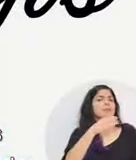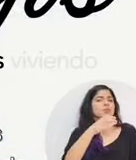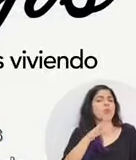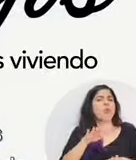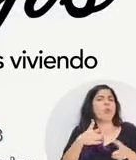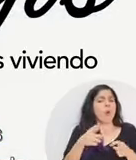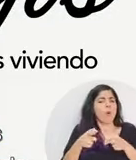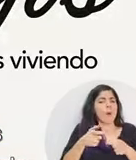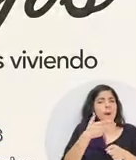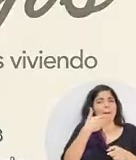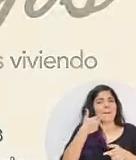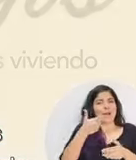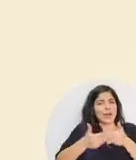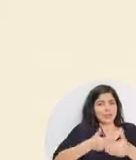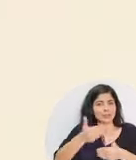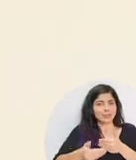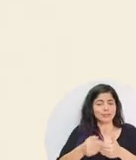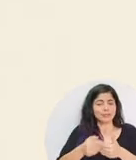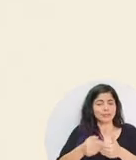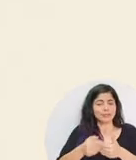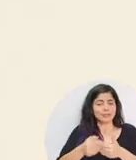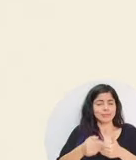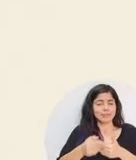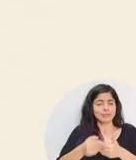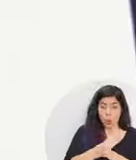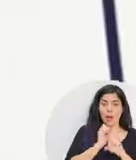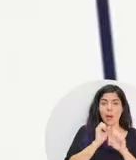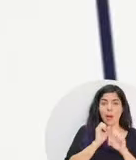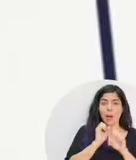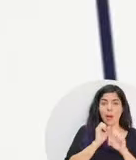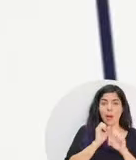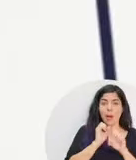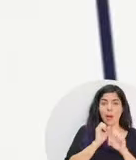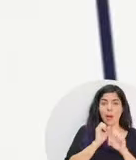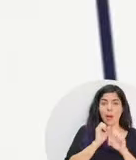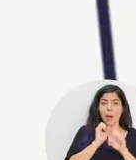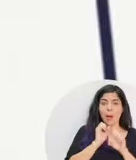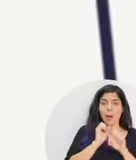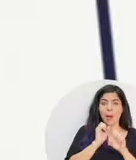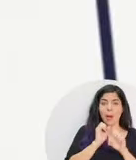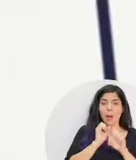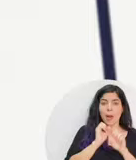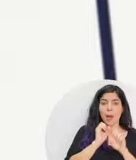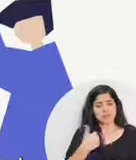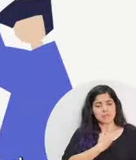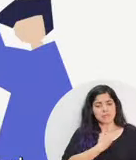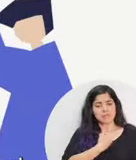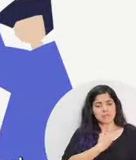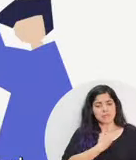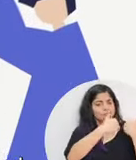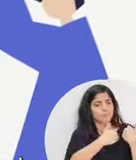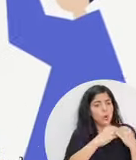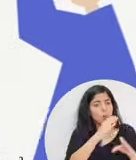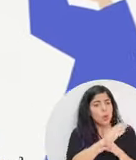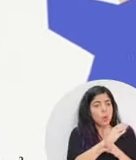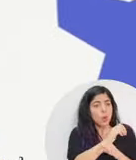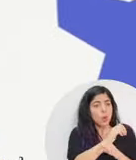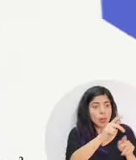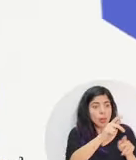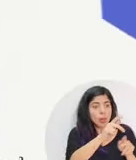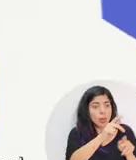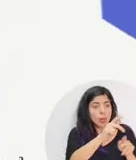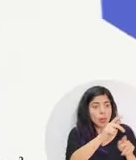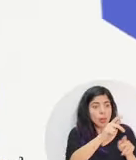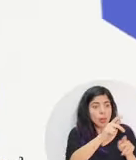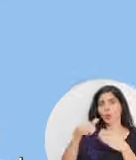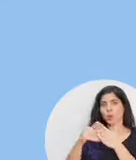llevar mejor lo que estamos viviendo. Cuídese, así podrá apoyar y dar soporte a otros. Está en nuestras manos el cuidado de nuestra gente y de toda